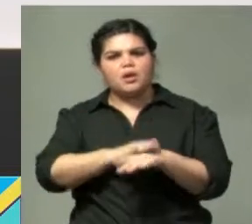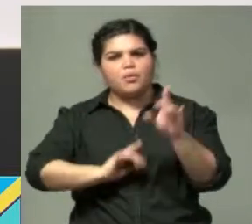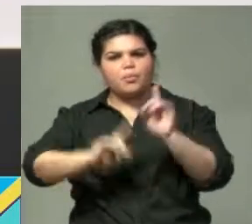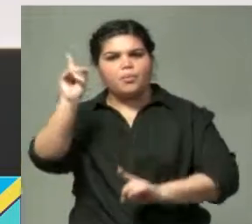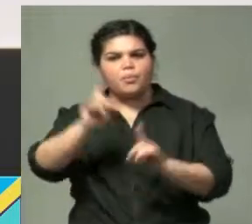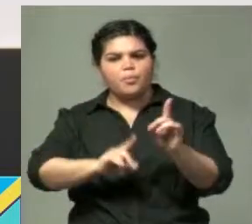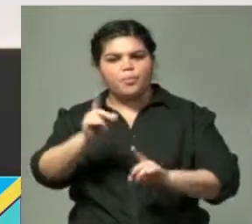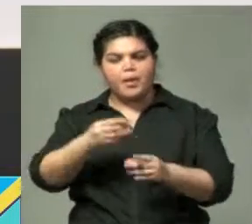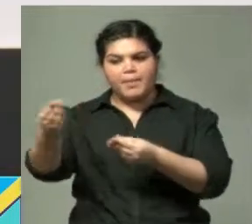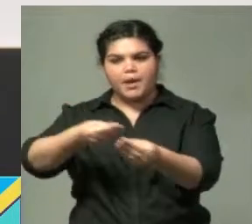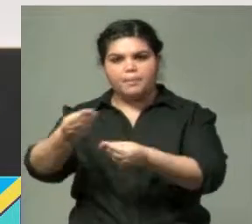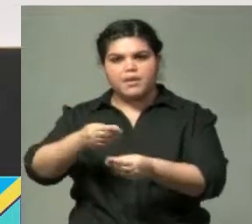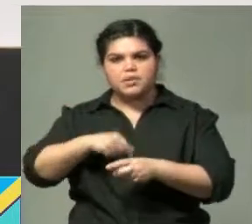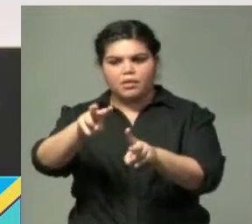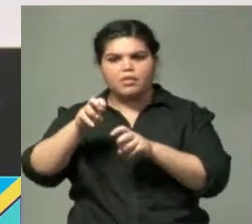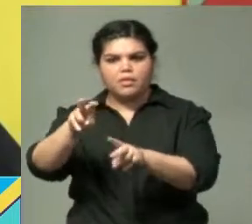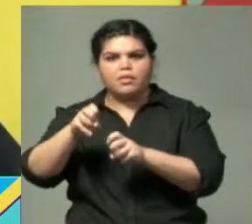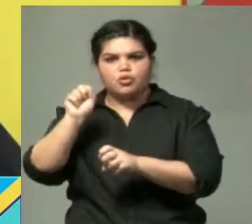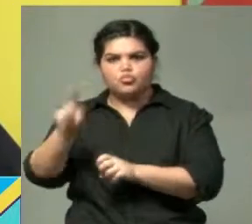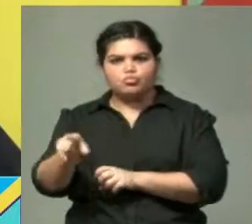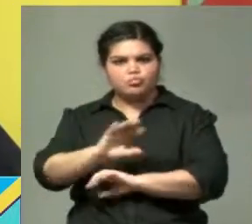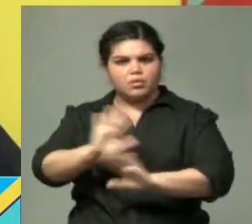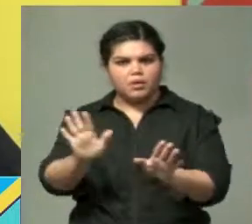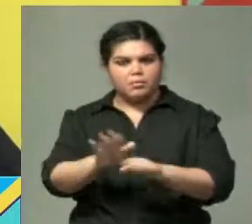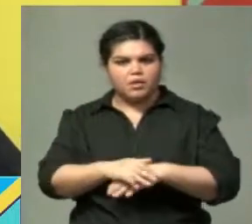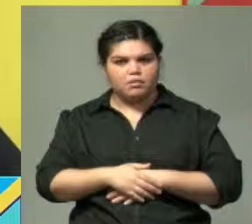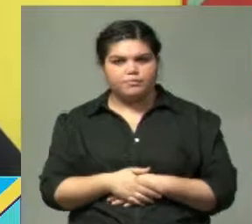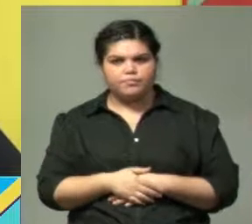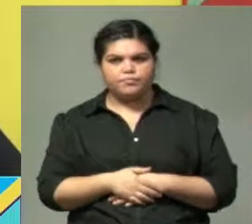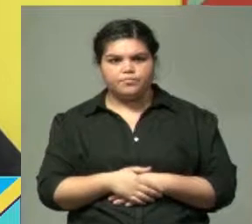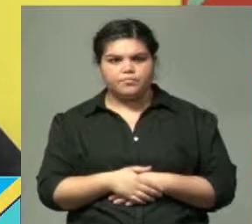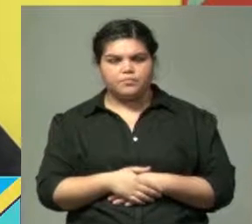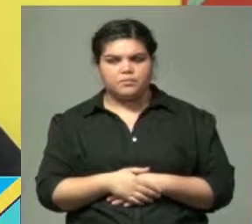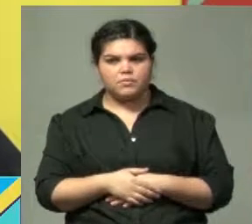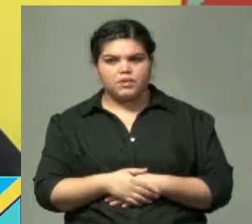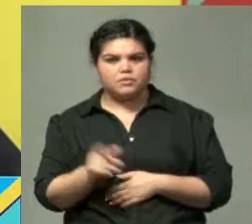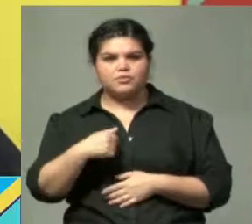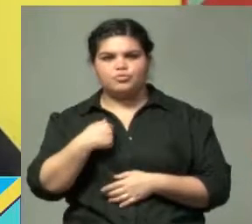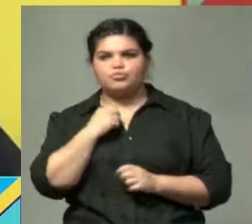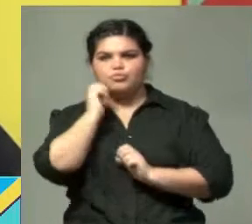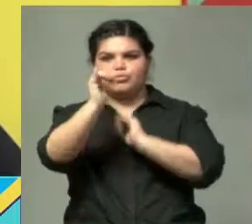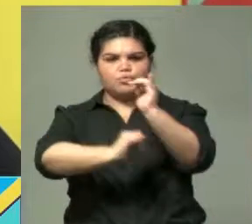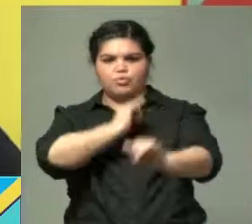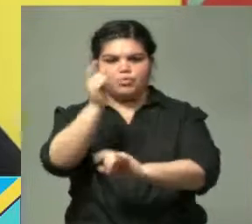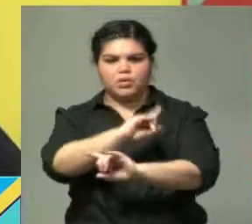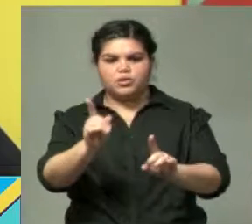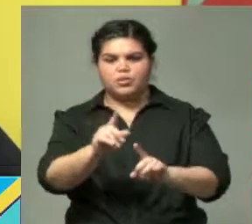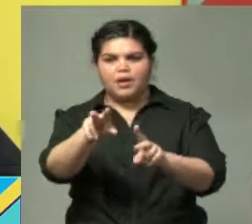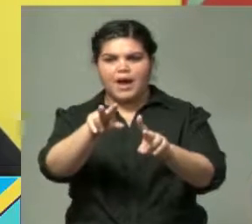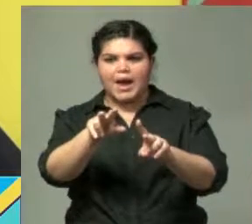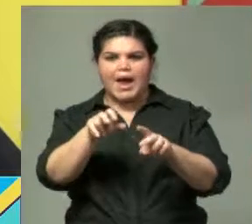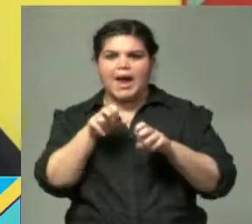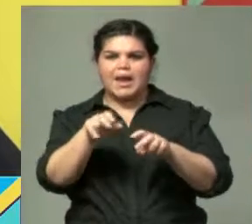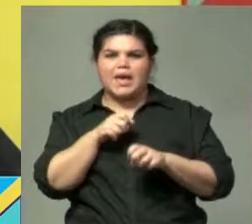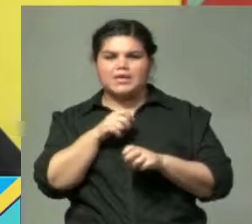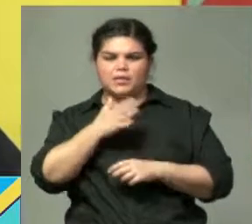juego más allá de la propia ganancia? No, pero es que yo no te hablo en cuanto a la propia ganancia. Yo lo que te hablo es de que si